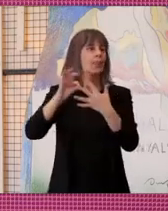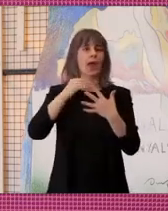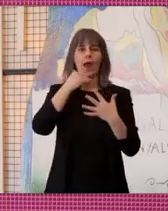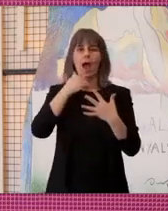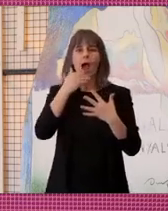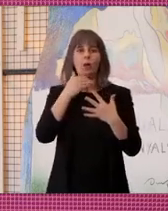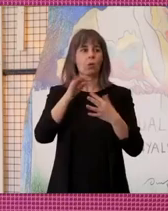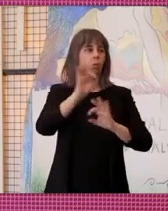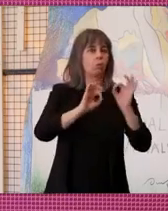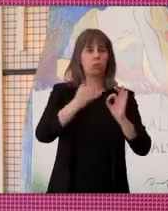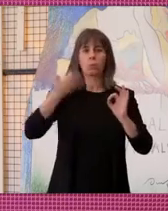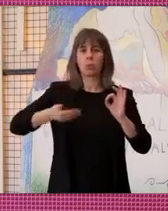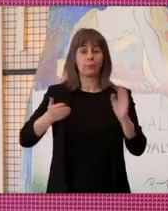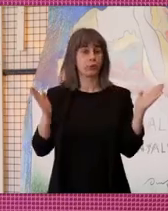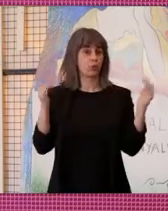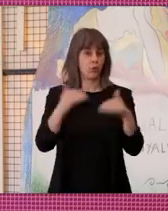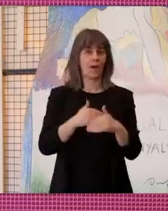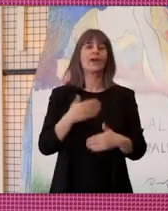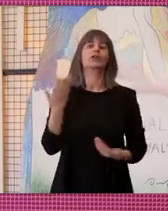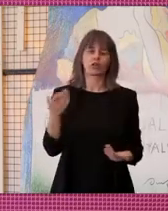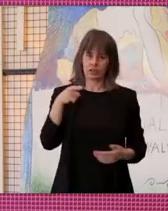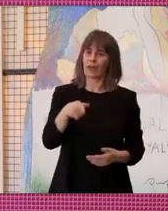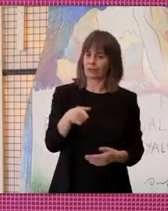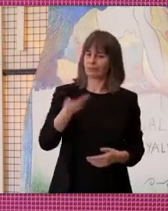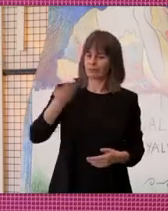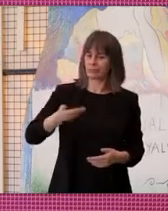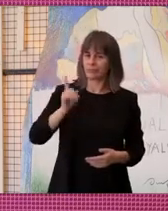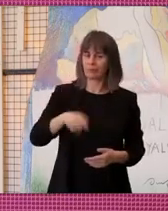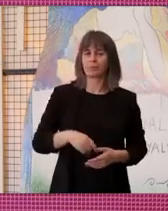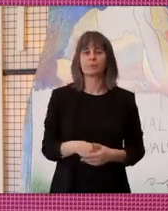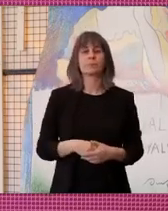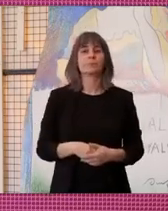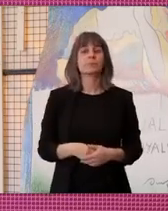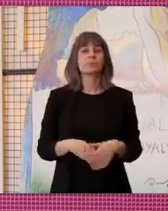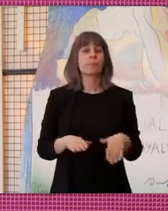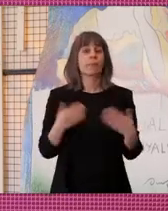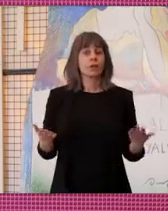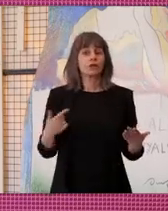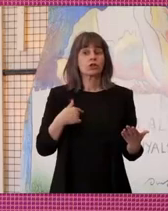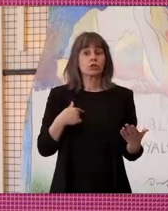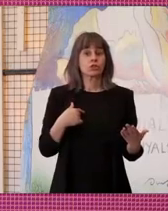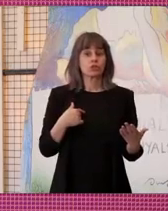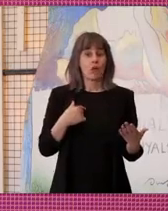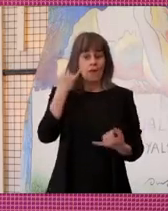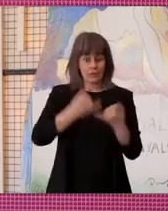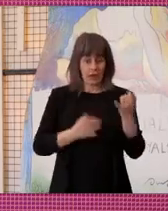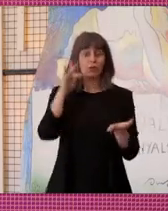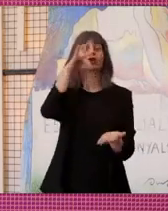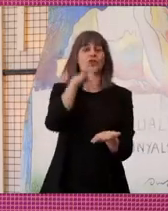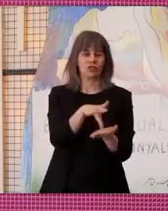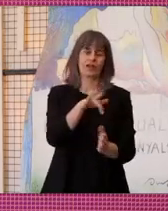importante y eso también juega allí juega todo y entonces Bueno me vi de directora ejecutiva